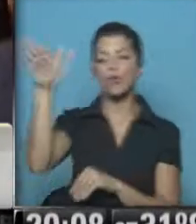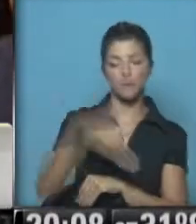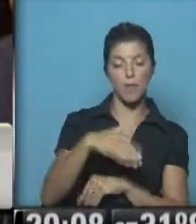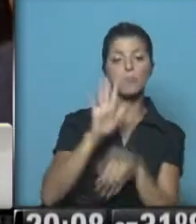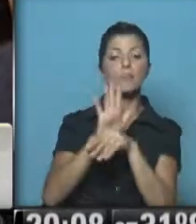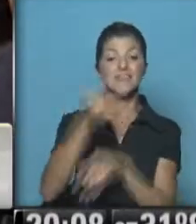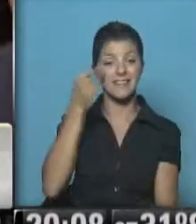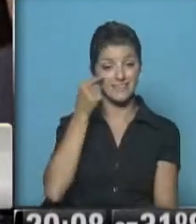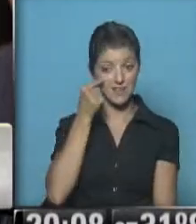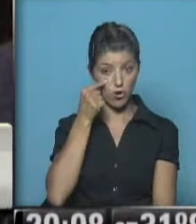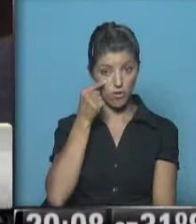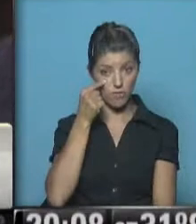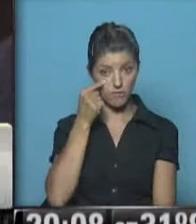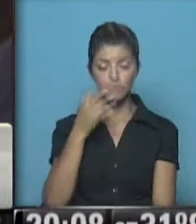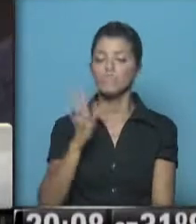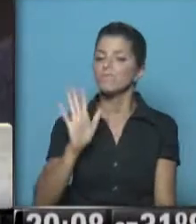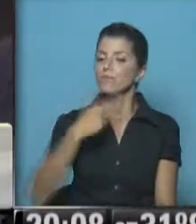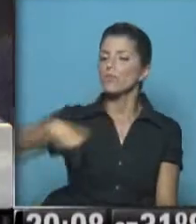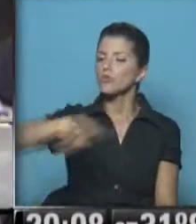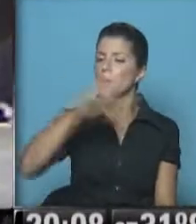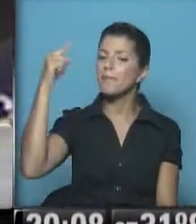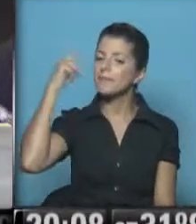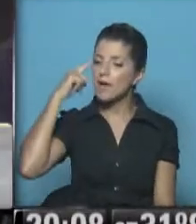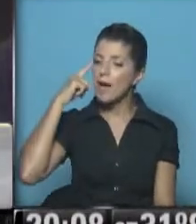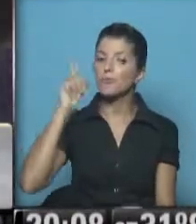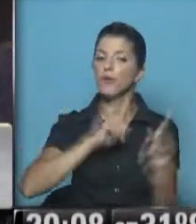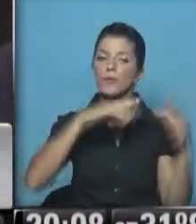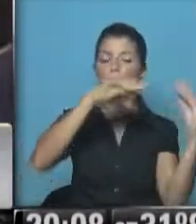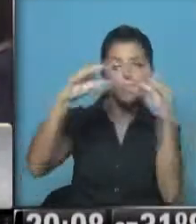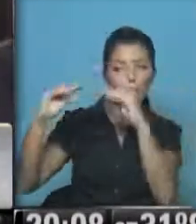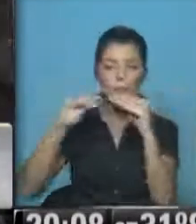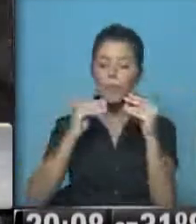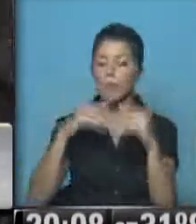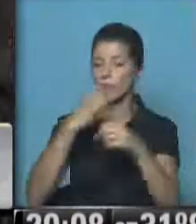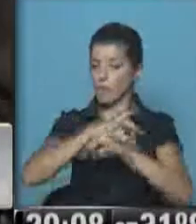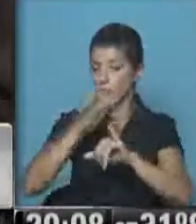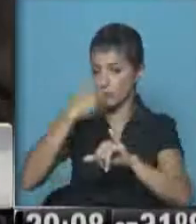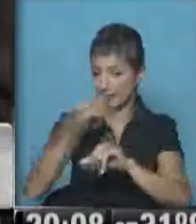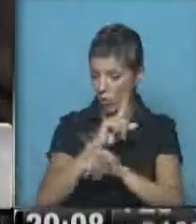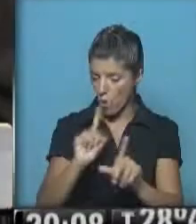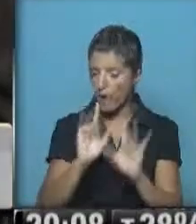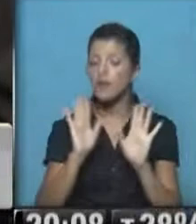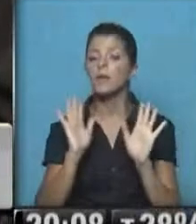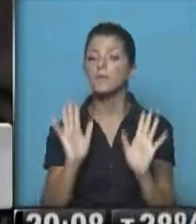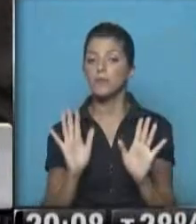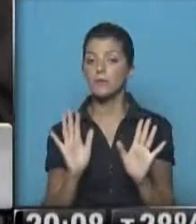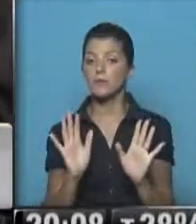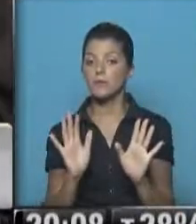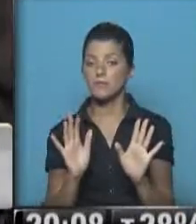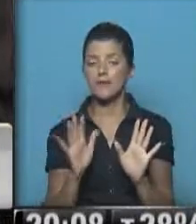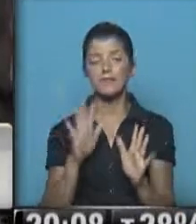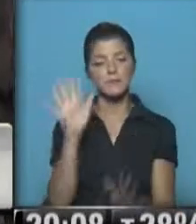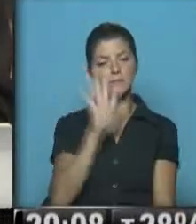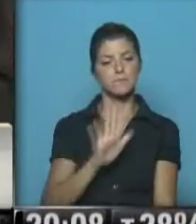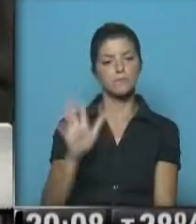testigo? Lo que creemos, lo que se está diciendo, no hay ninguna confirmación oficial, pero es muy